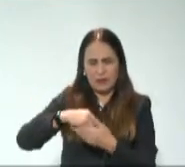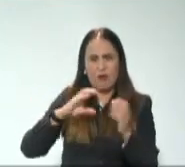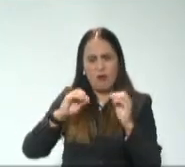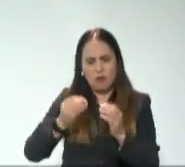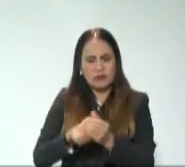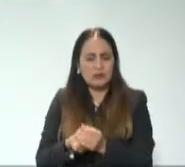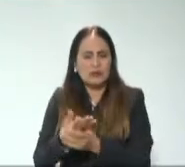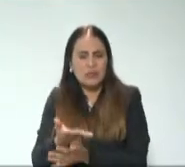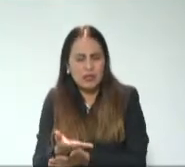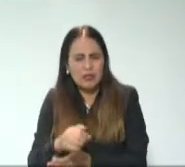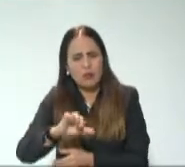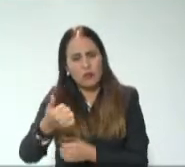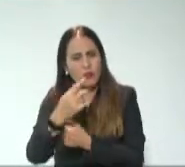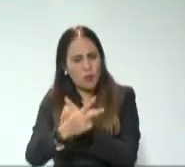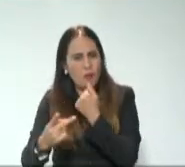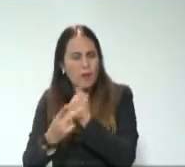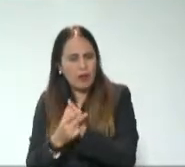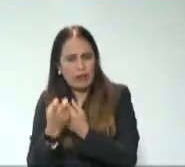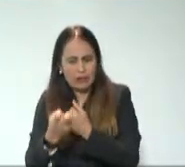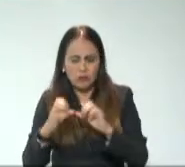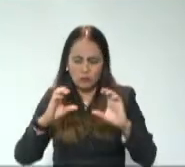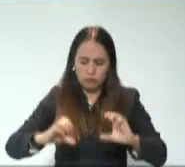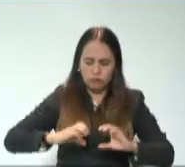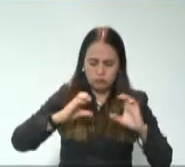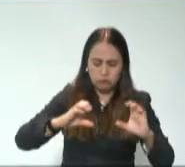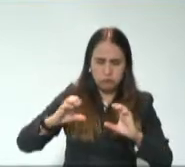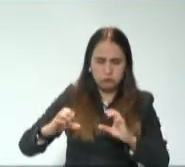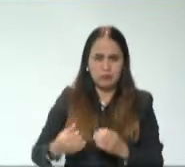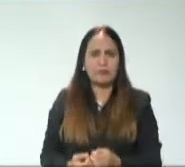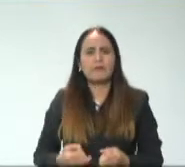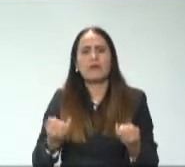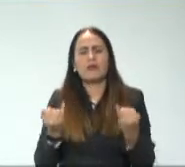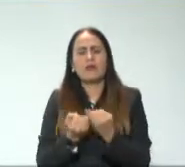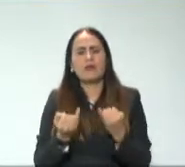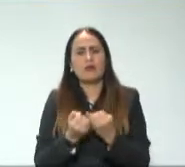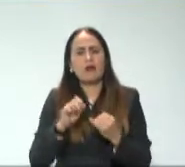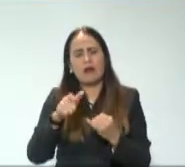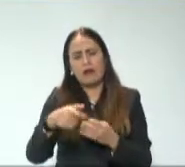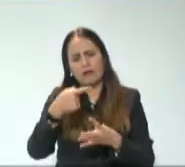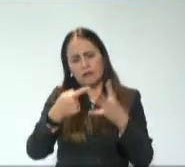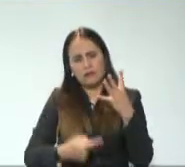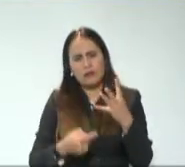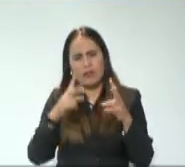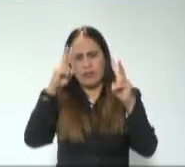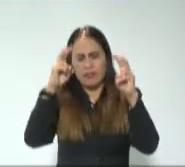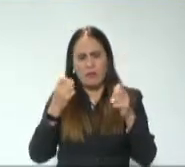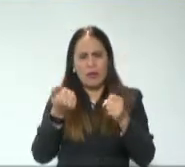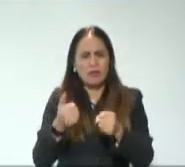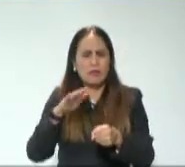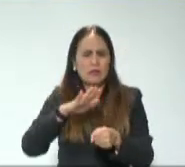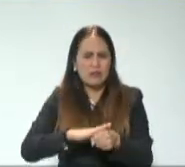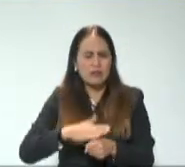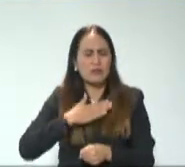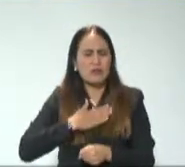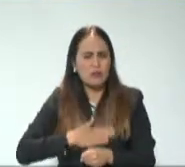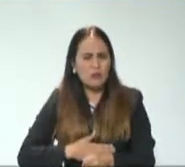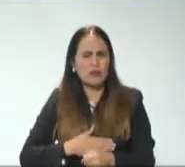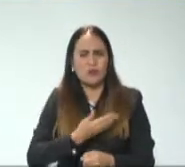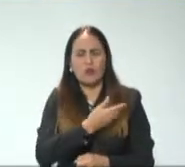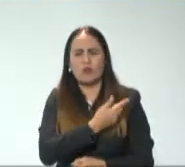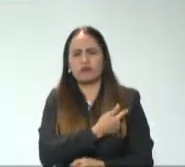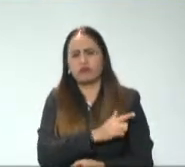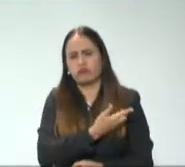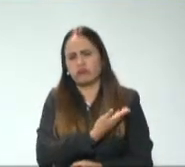mismo a su vez las funciones estatales las funciones administrativas la función legislativa y Judicial